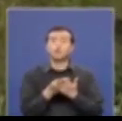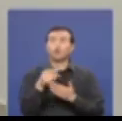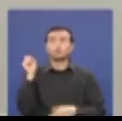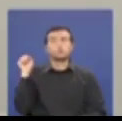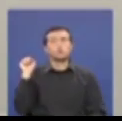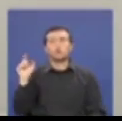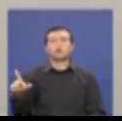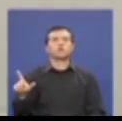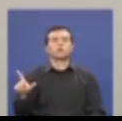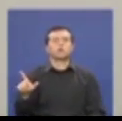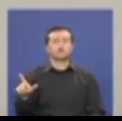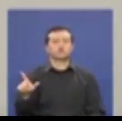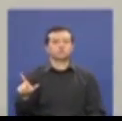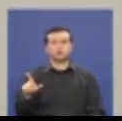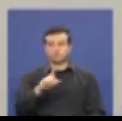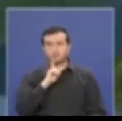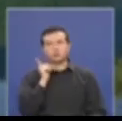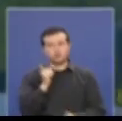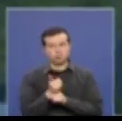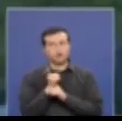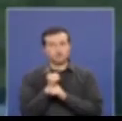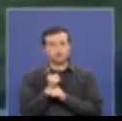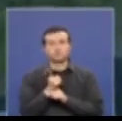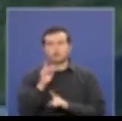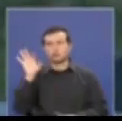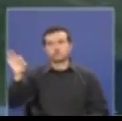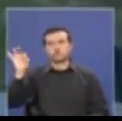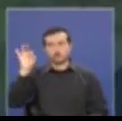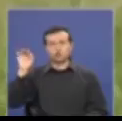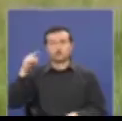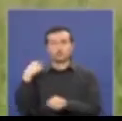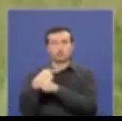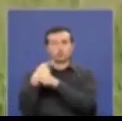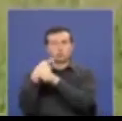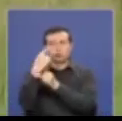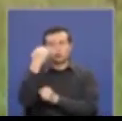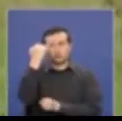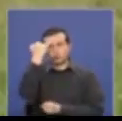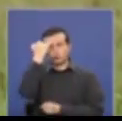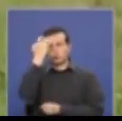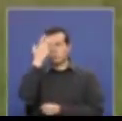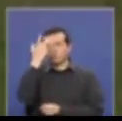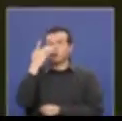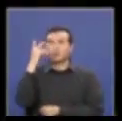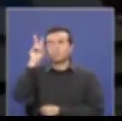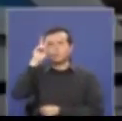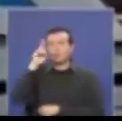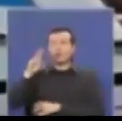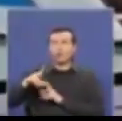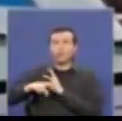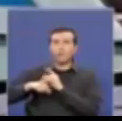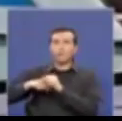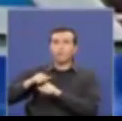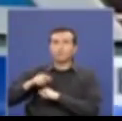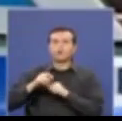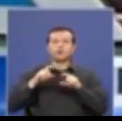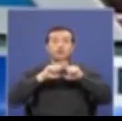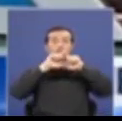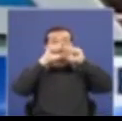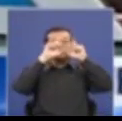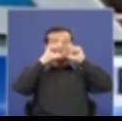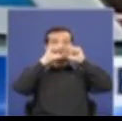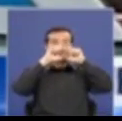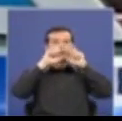sobreprecio importante y por ello se escogieron los helicópteros indios por un supuesto negociado. Ecoavisa en